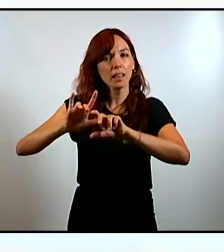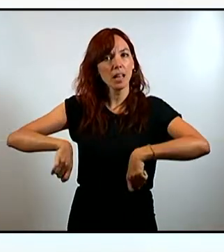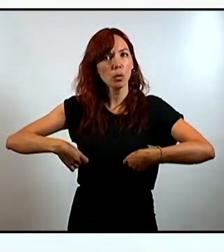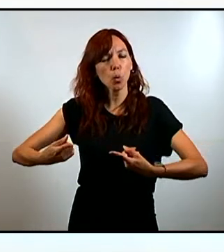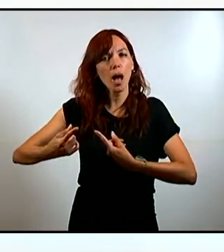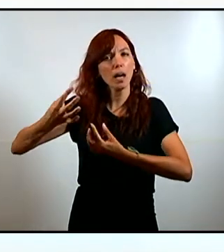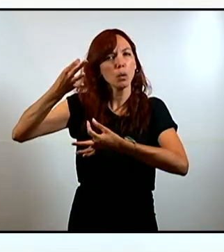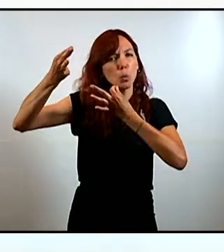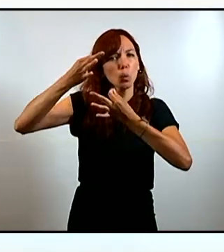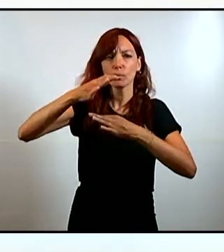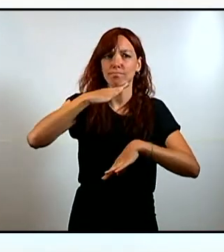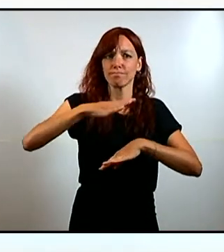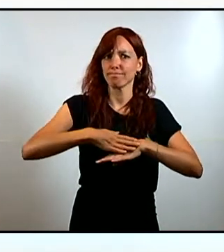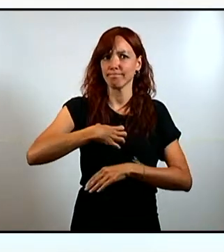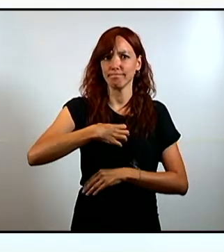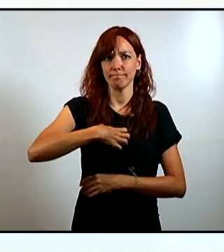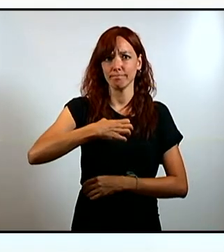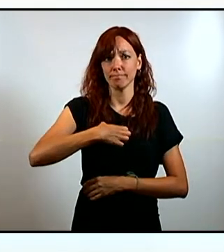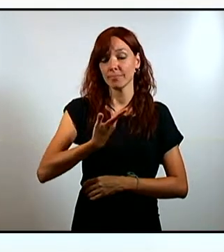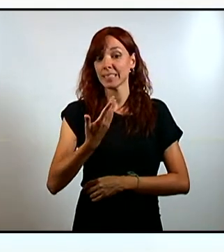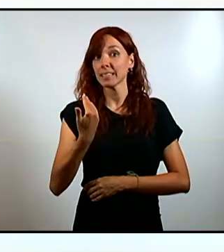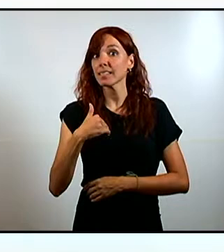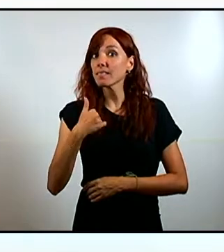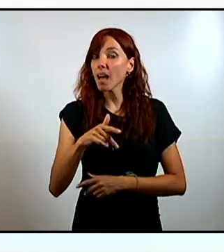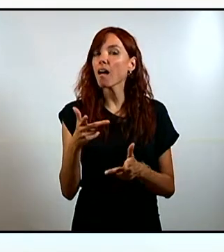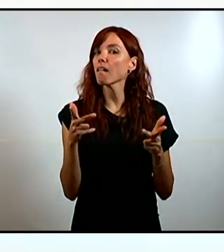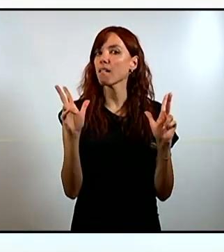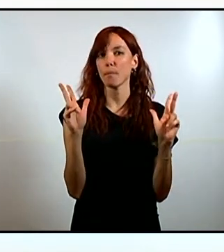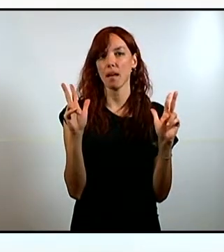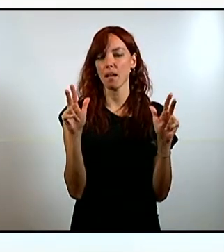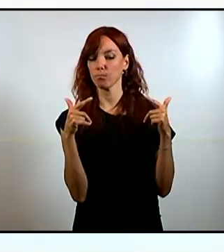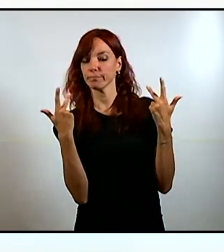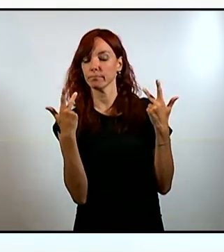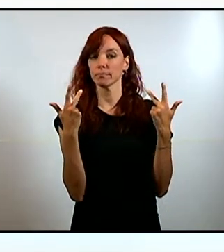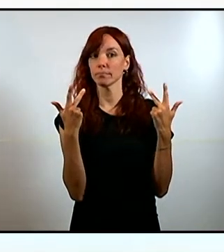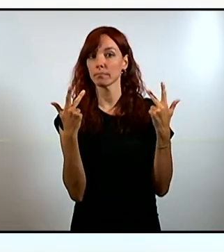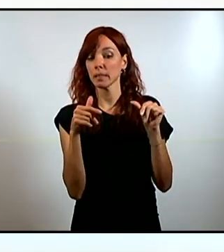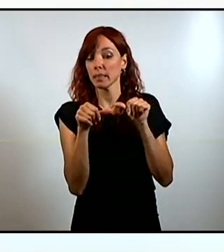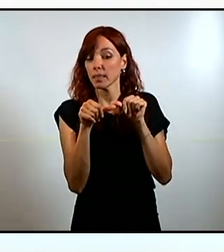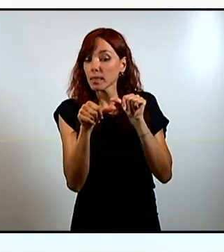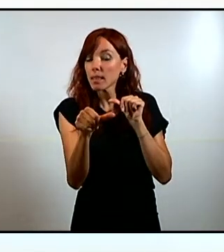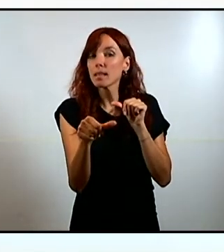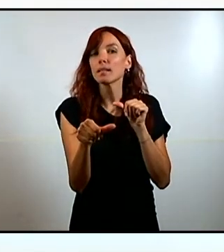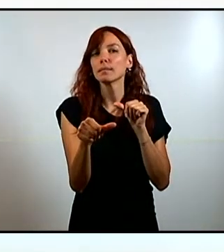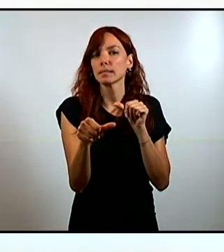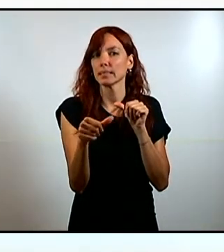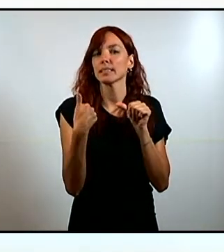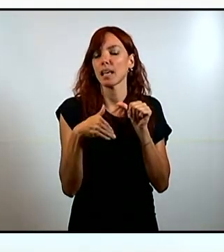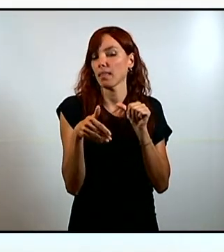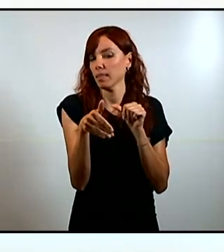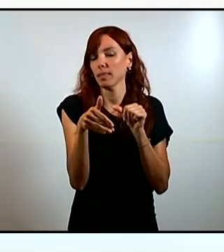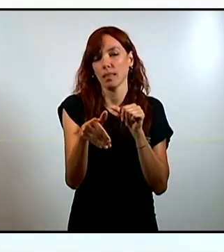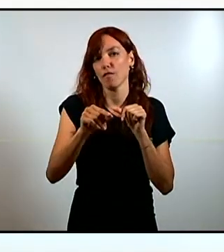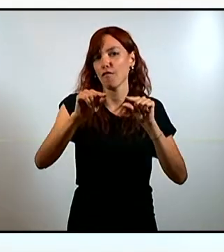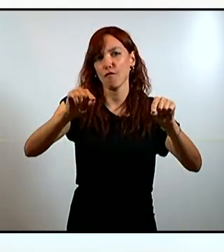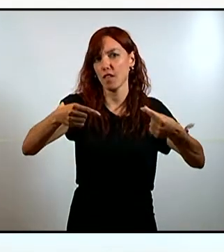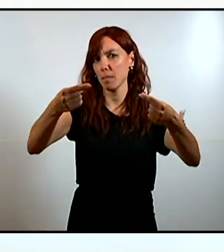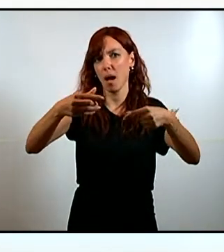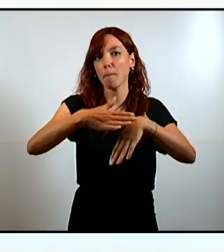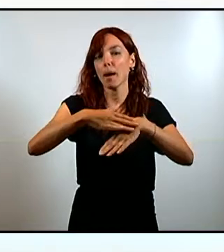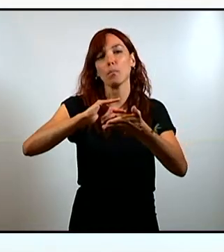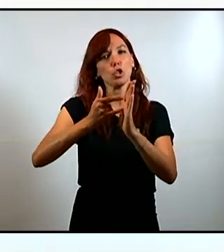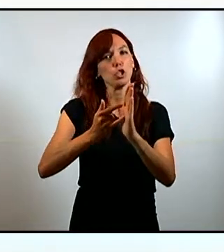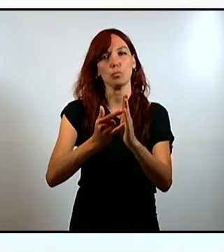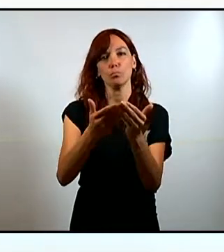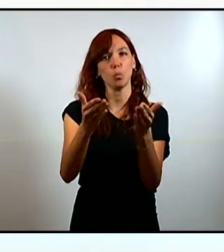biosfera, y tenemos ya carta libre que se firmará ahora en breve para poder dar salida a este proyecto, a